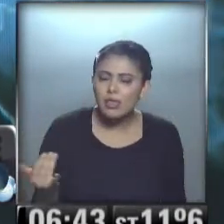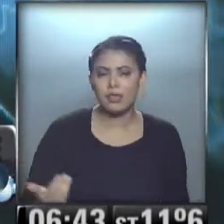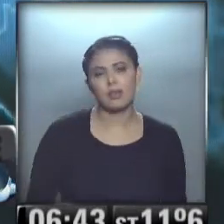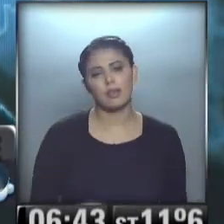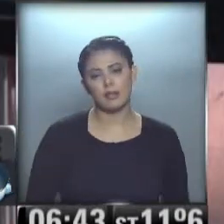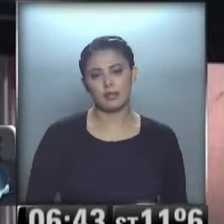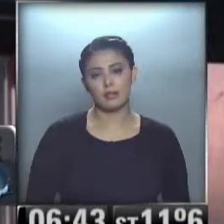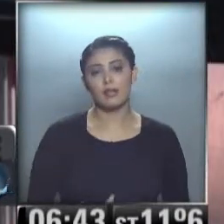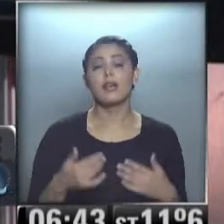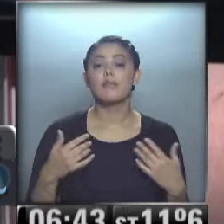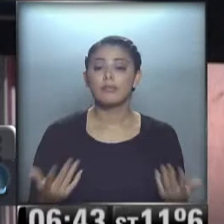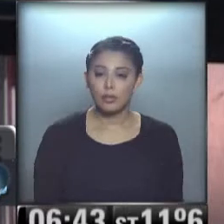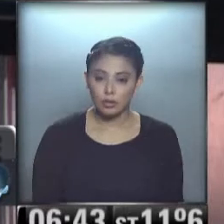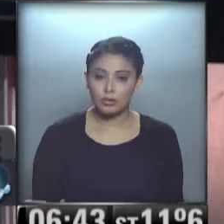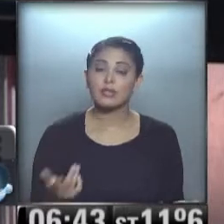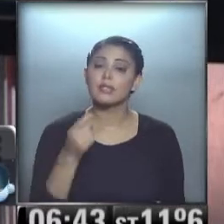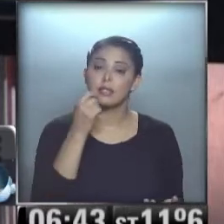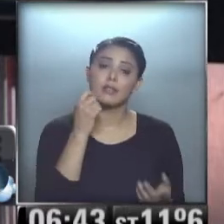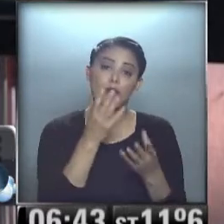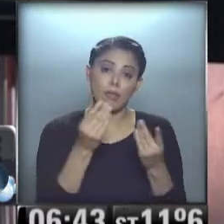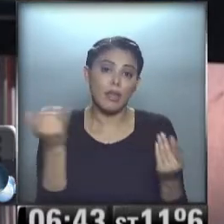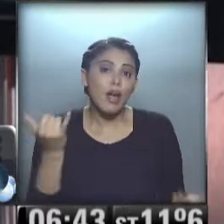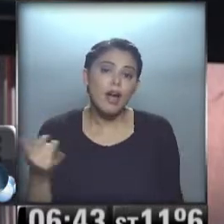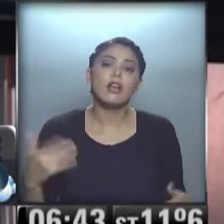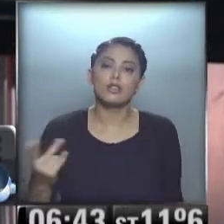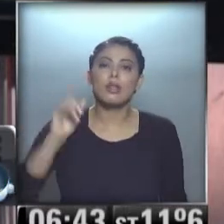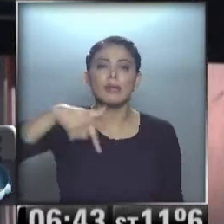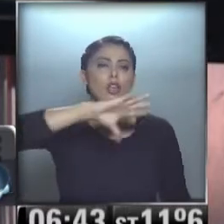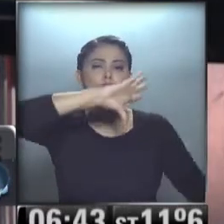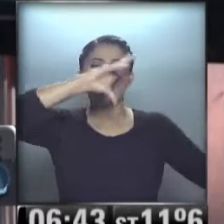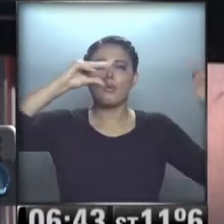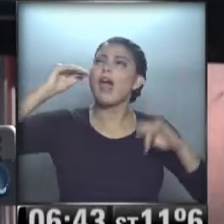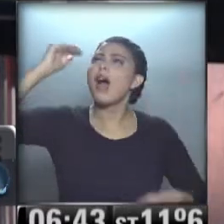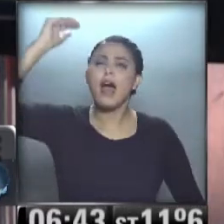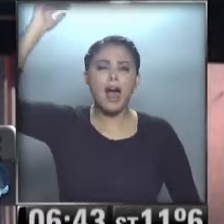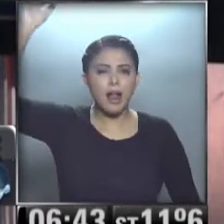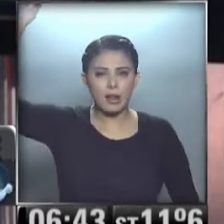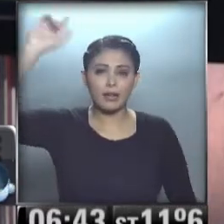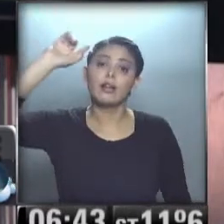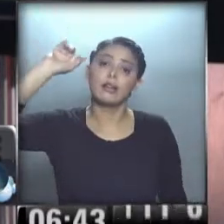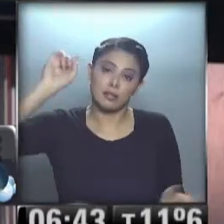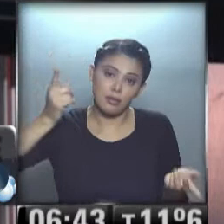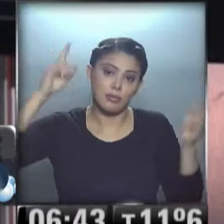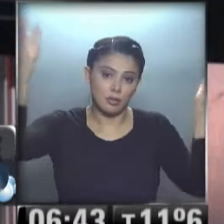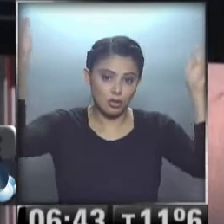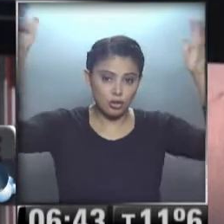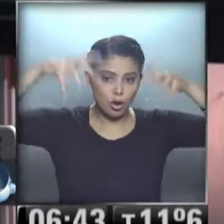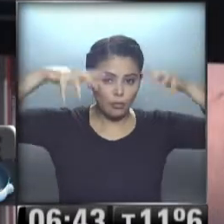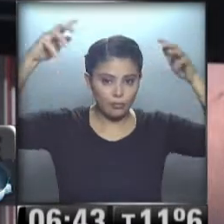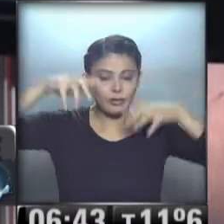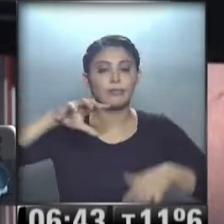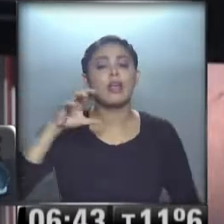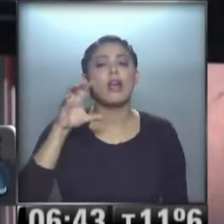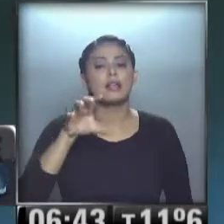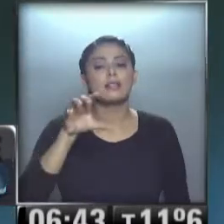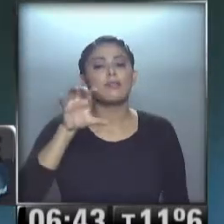vapor de agua, que es lo que da para que se formen esas nubes tan altas y que originan tormentas. Zona central del país,